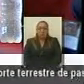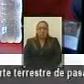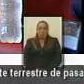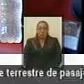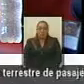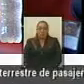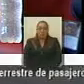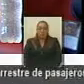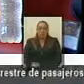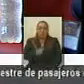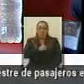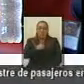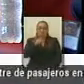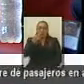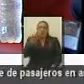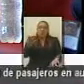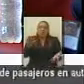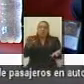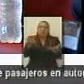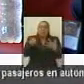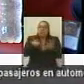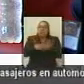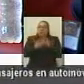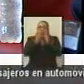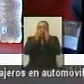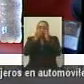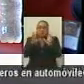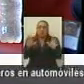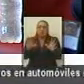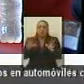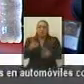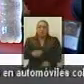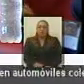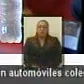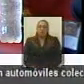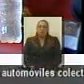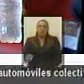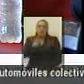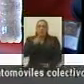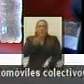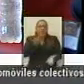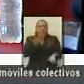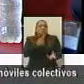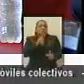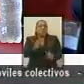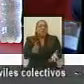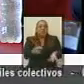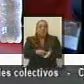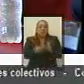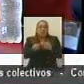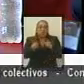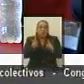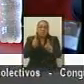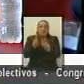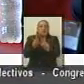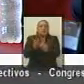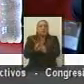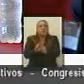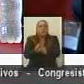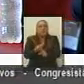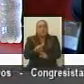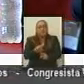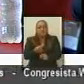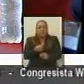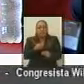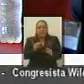vi desconcertados, los vi no ubicados, y me acerqué